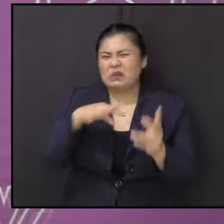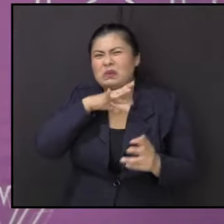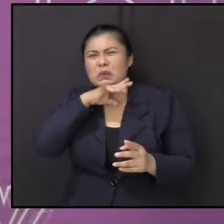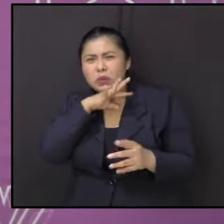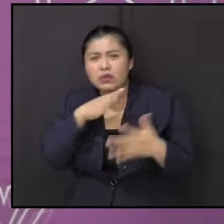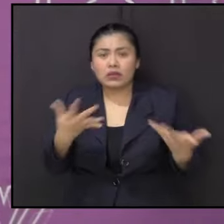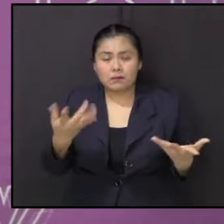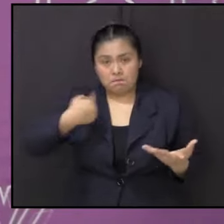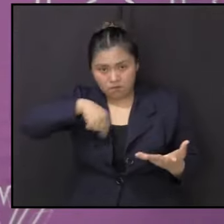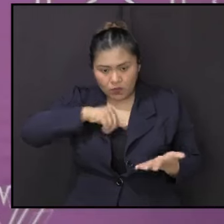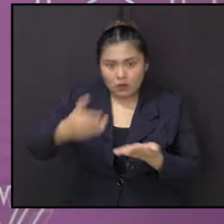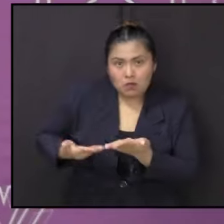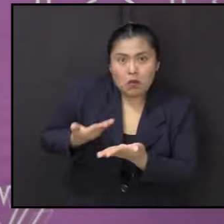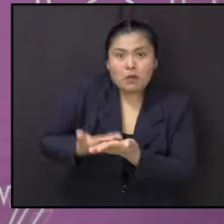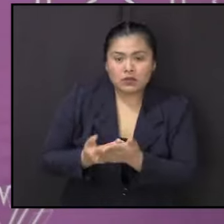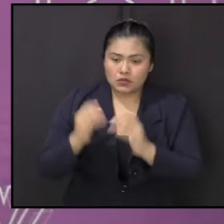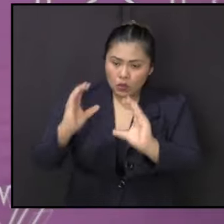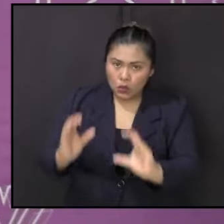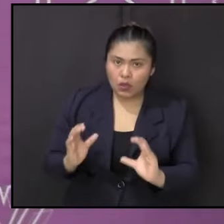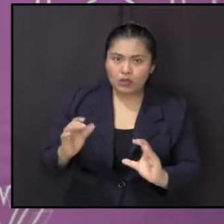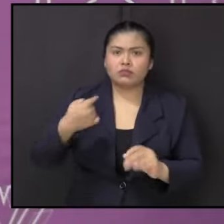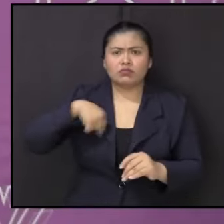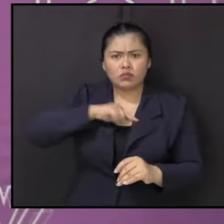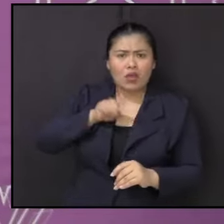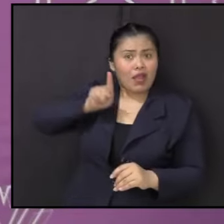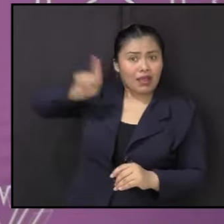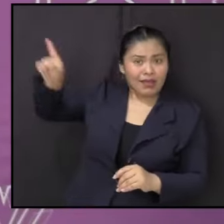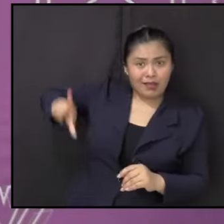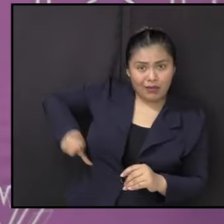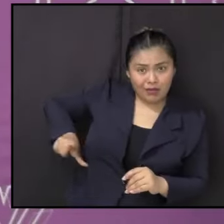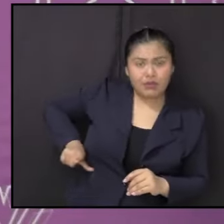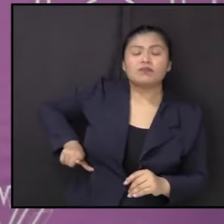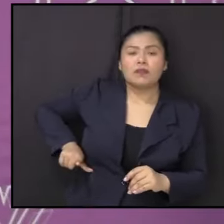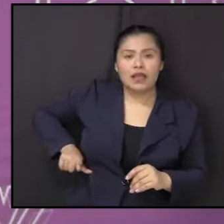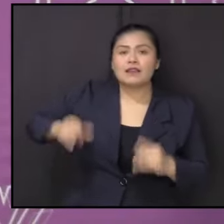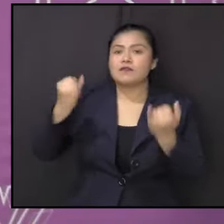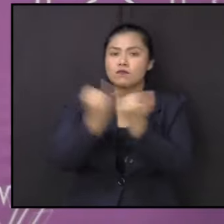entre muchas de nuestras propuestas, legislar a favor de la comunidad